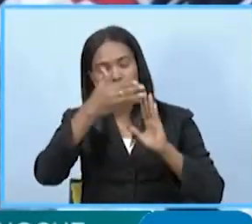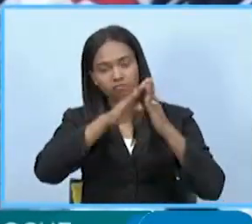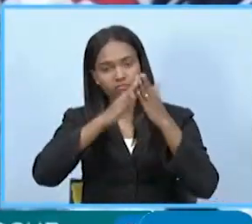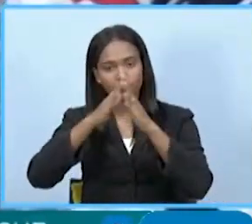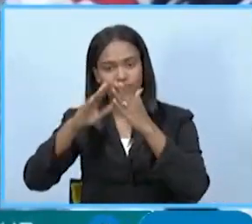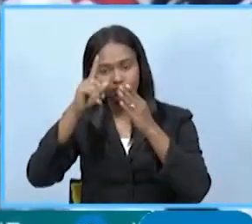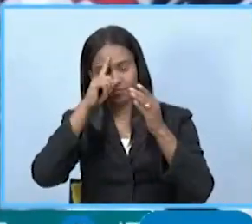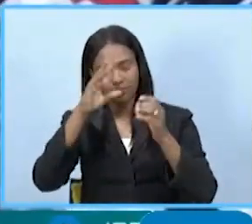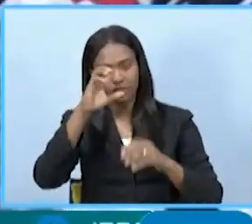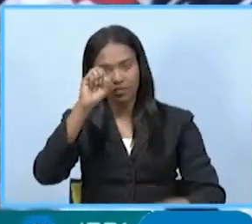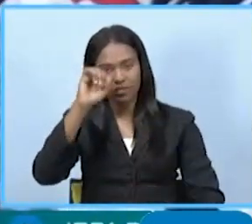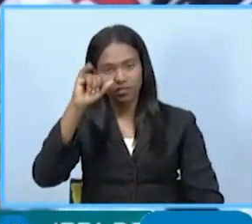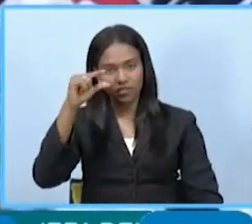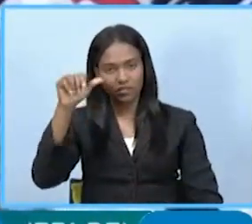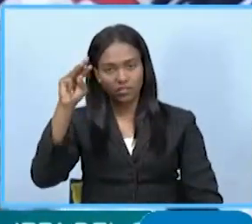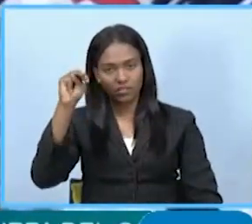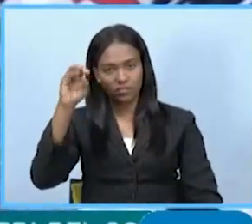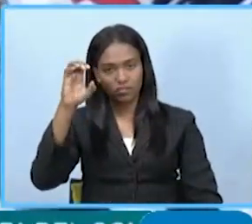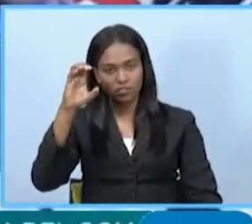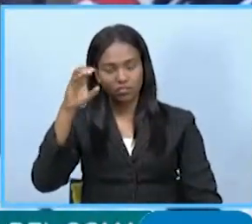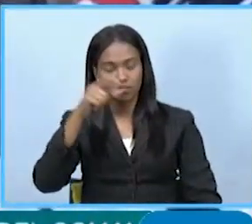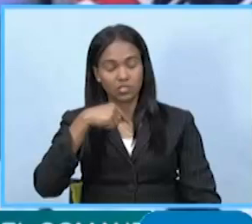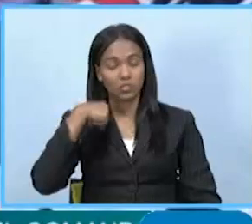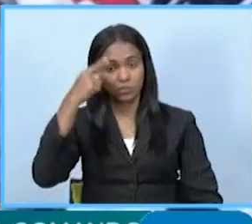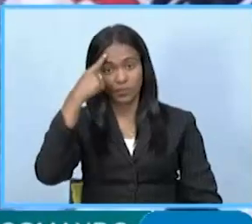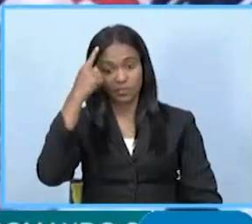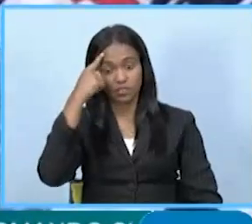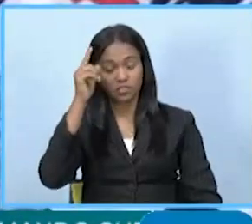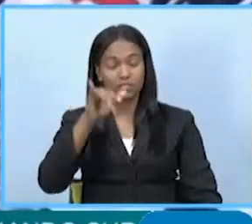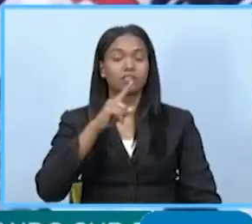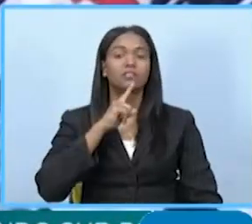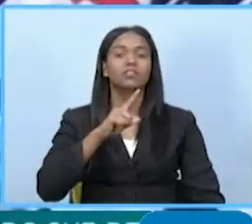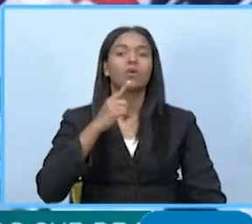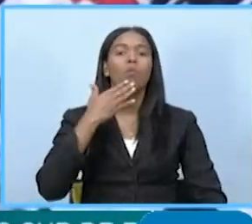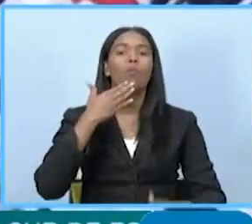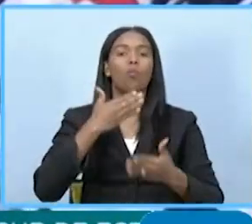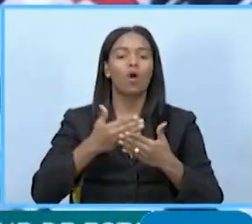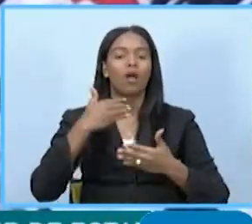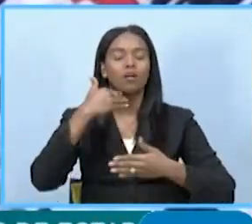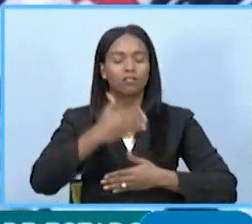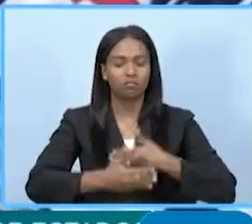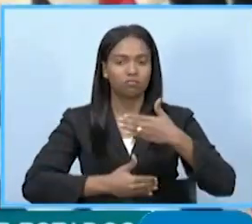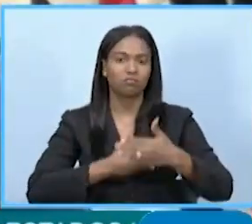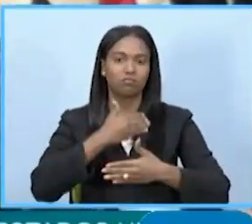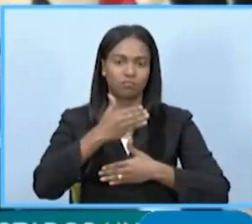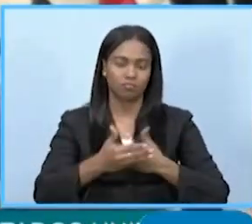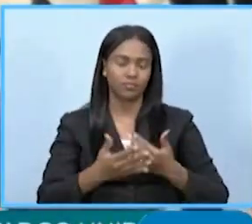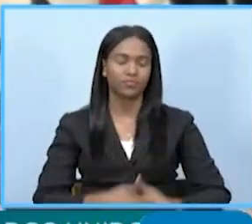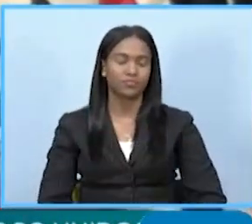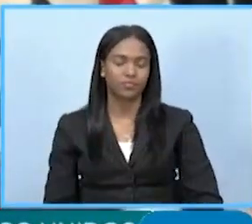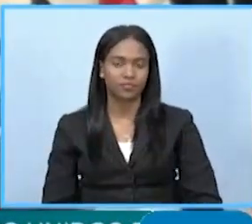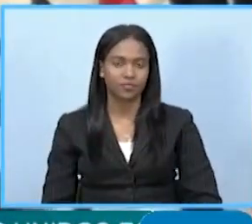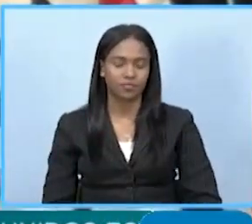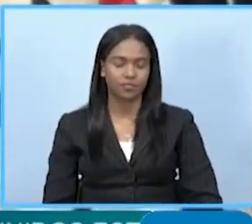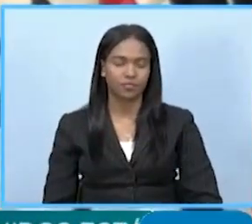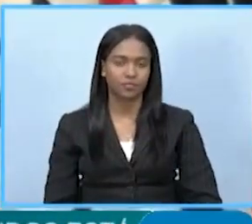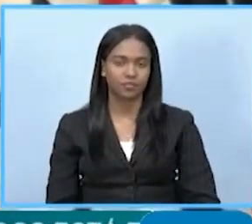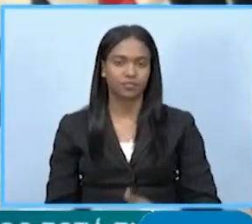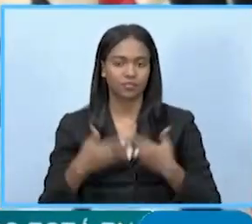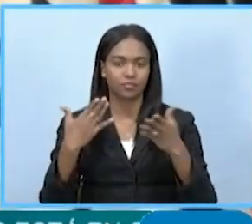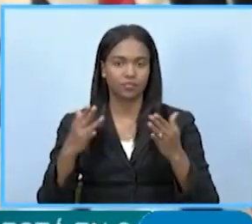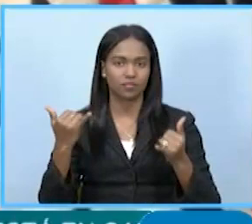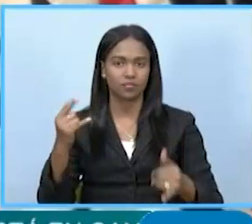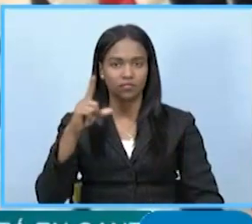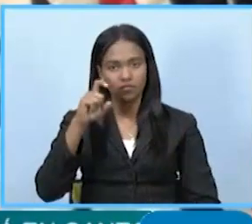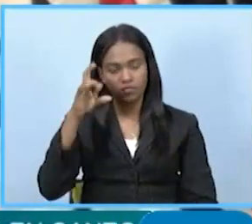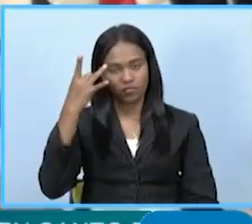en el SISMAP municipal. Creo que ese sería un gran paso de avance. Ya